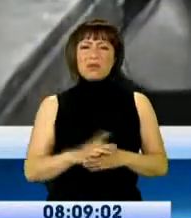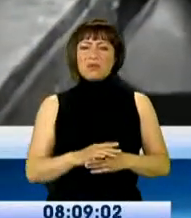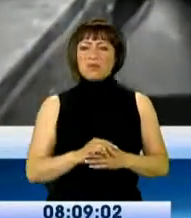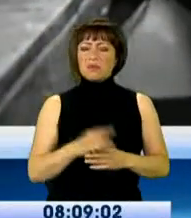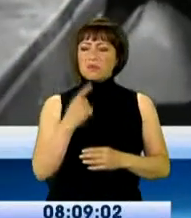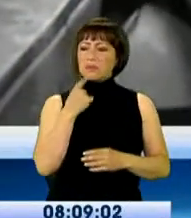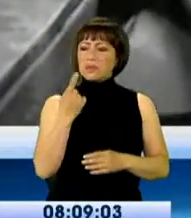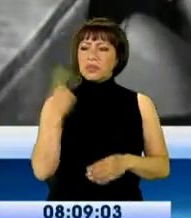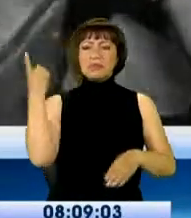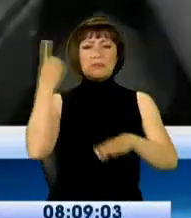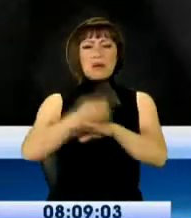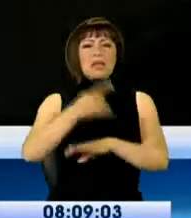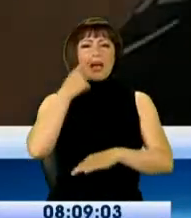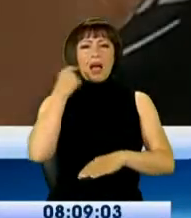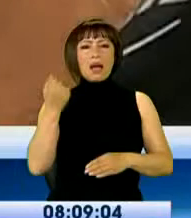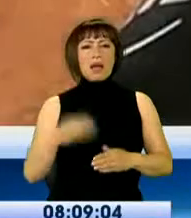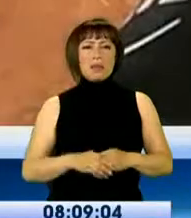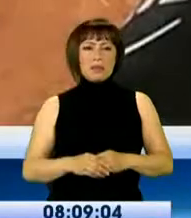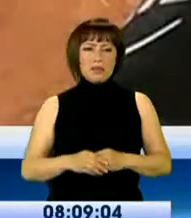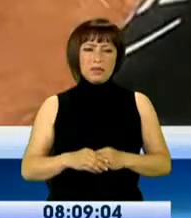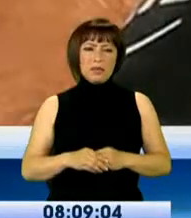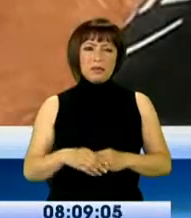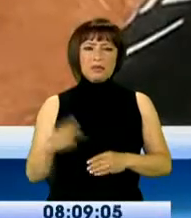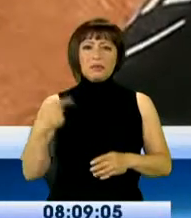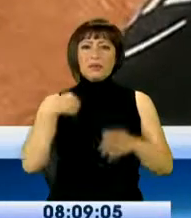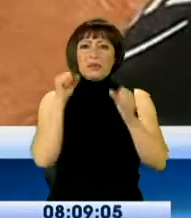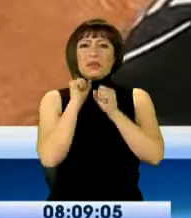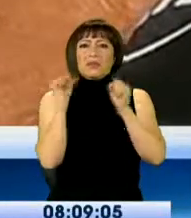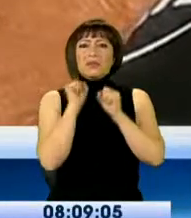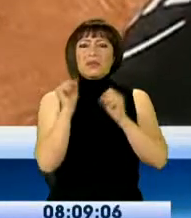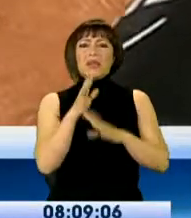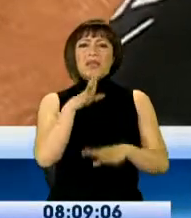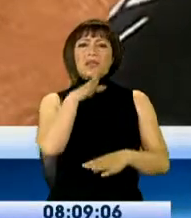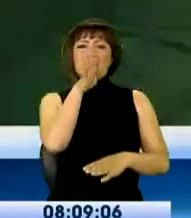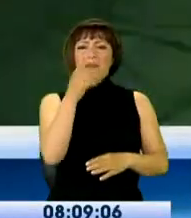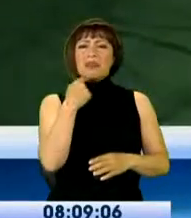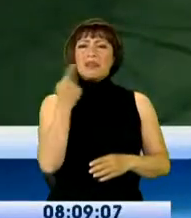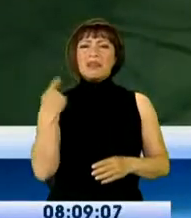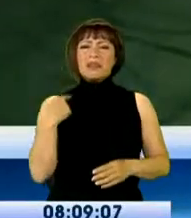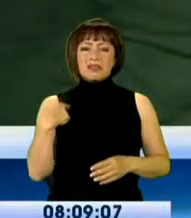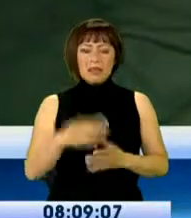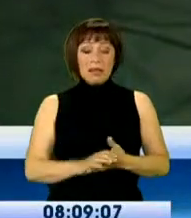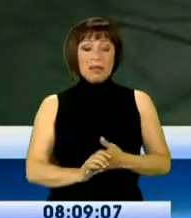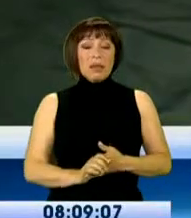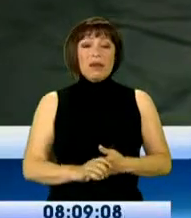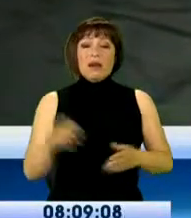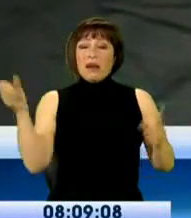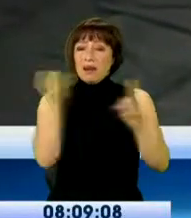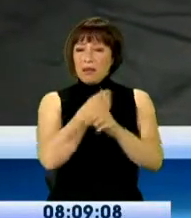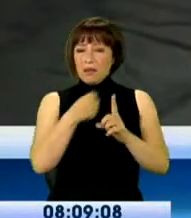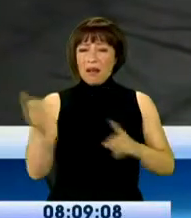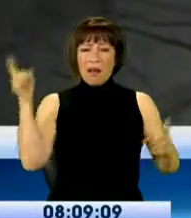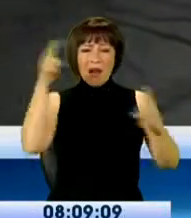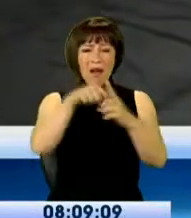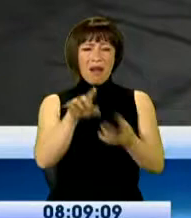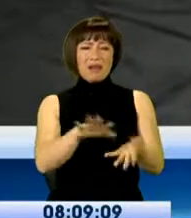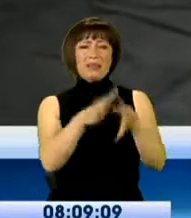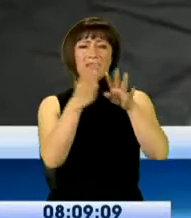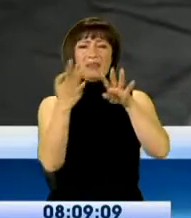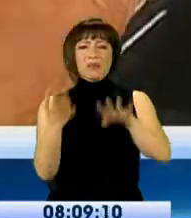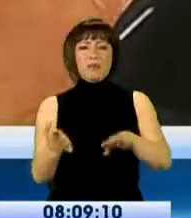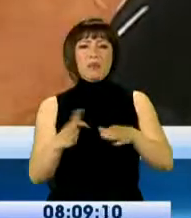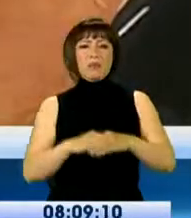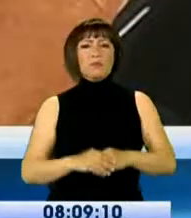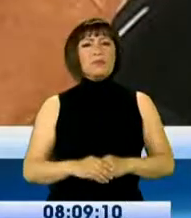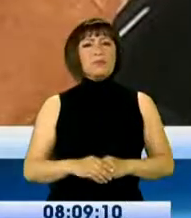tú dices a todas las denuncias y por eso dice te vamos a seguir torturando hasta que no te quede ni una extremidad buena ese y ya cuando ya